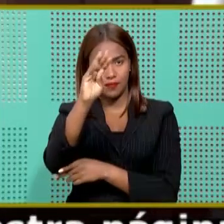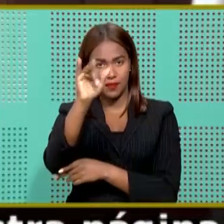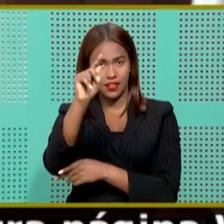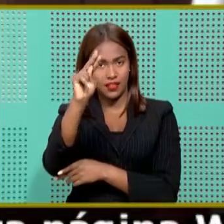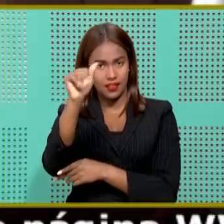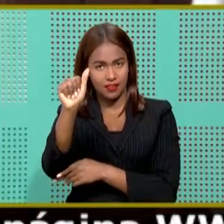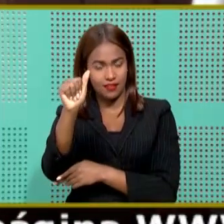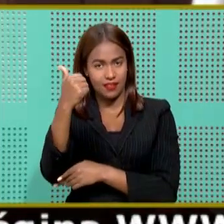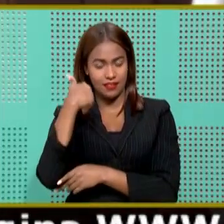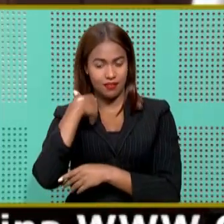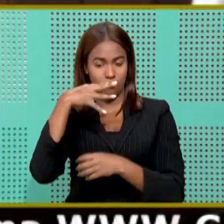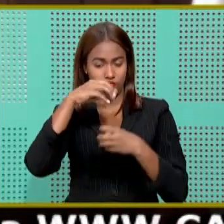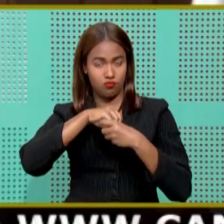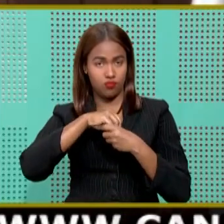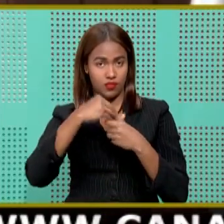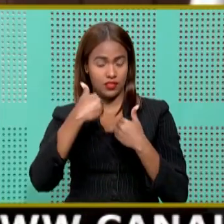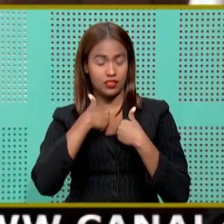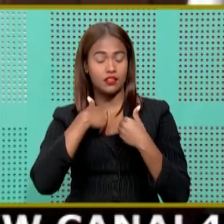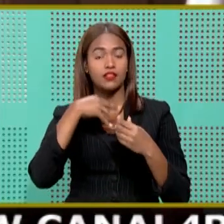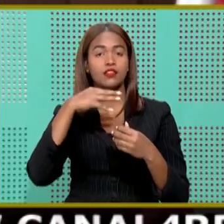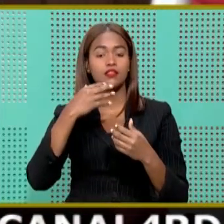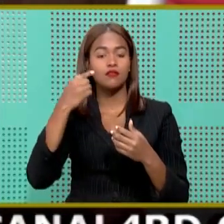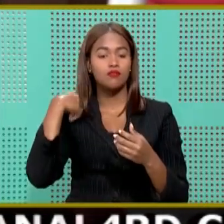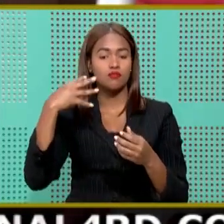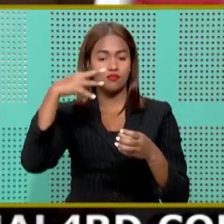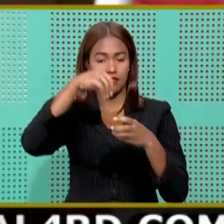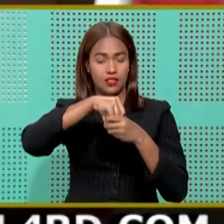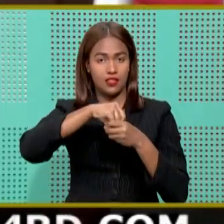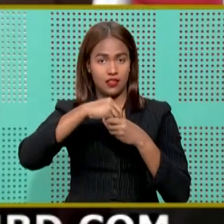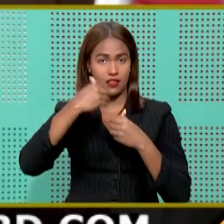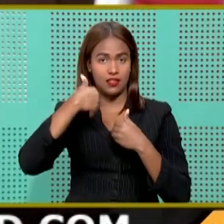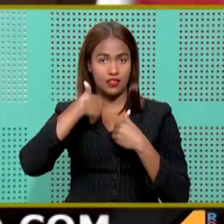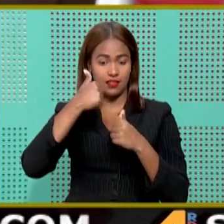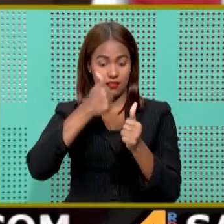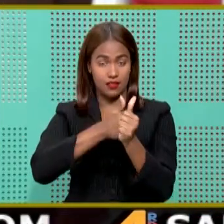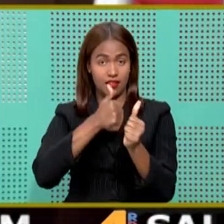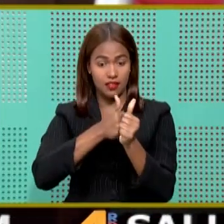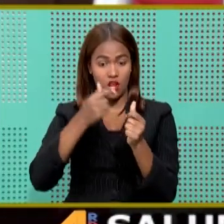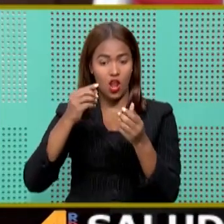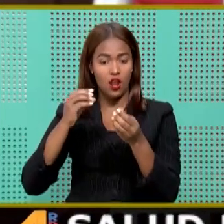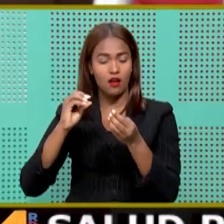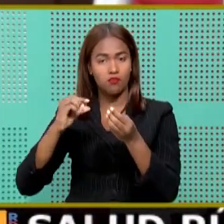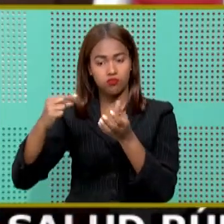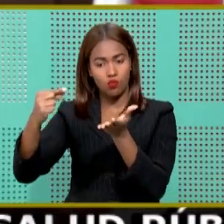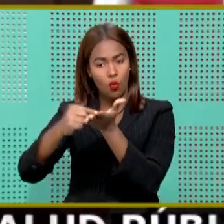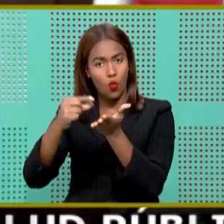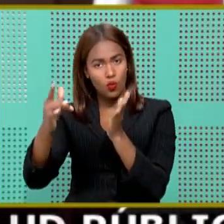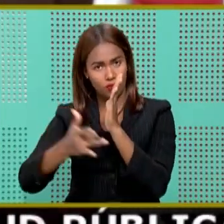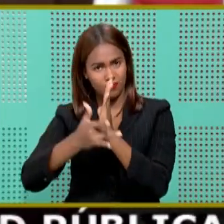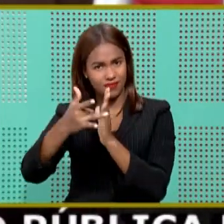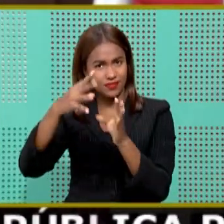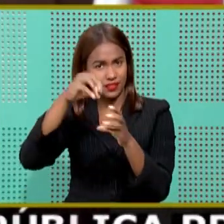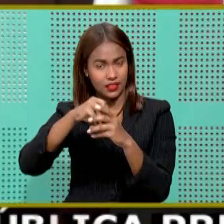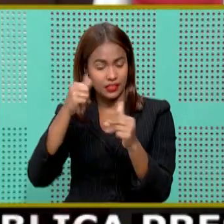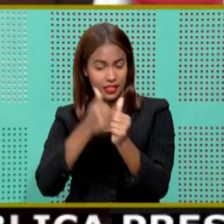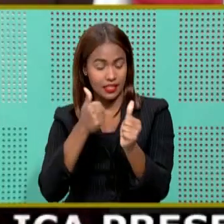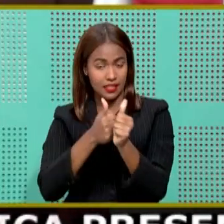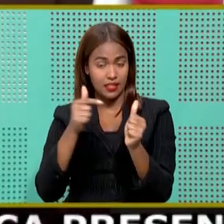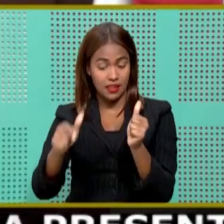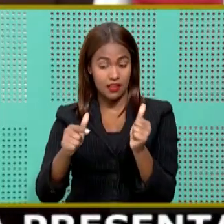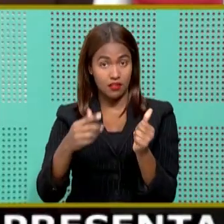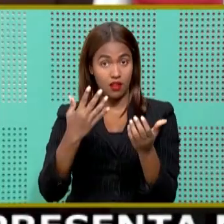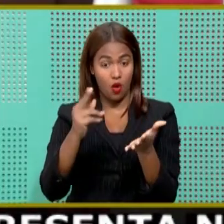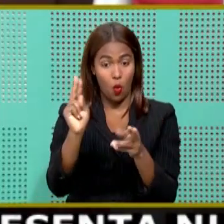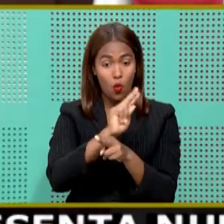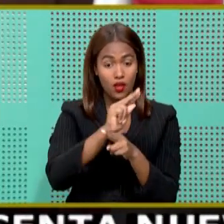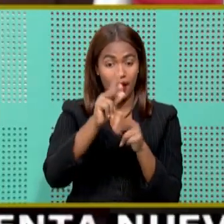este reservorio cerrado se coloca en el interior de este dispositivo. La membrana obviamente el sistema desechable.